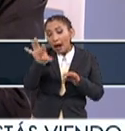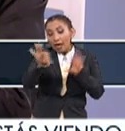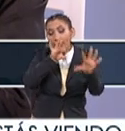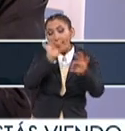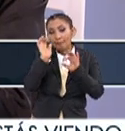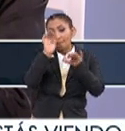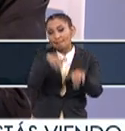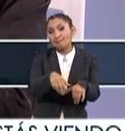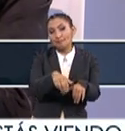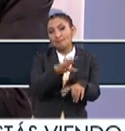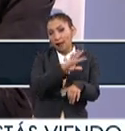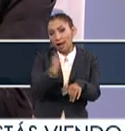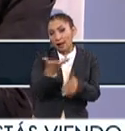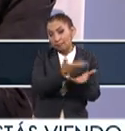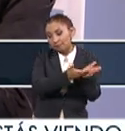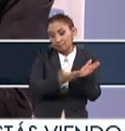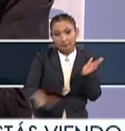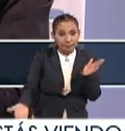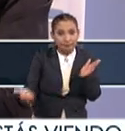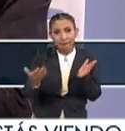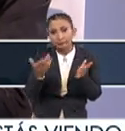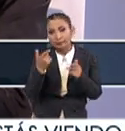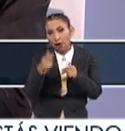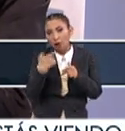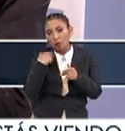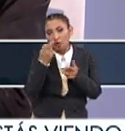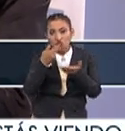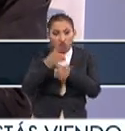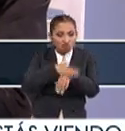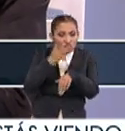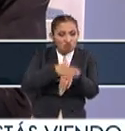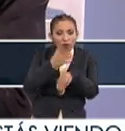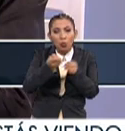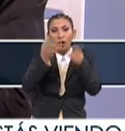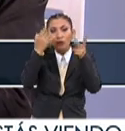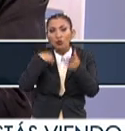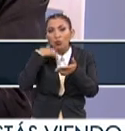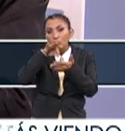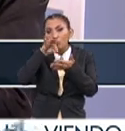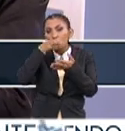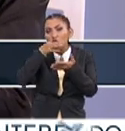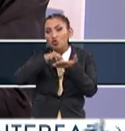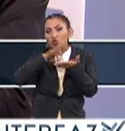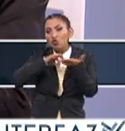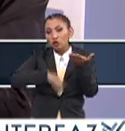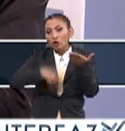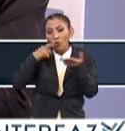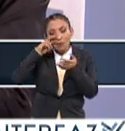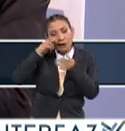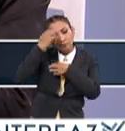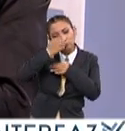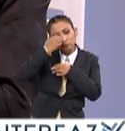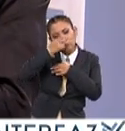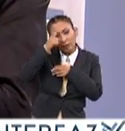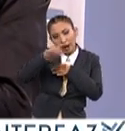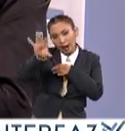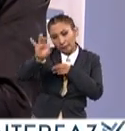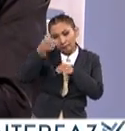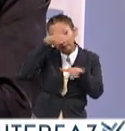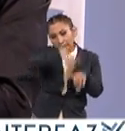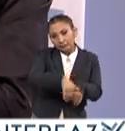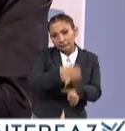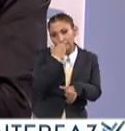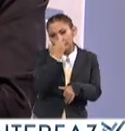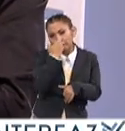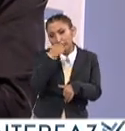admisión y ya se genera un puntaje, un promedio para poder ingresar